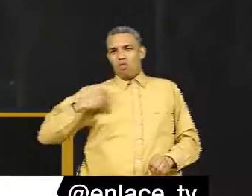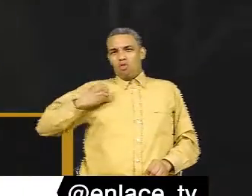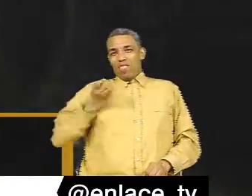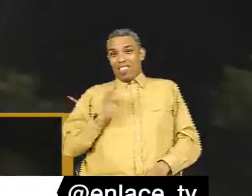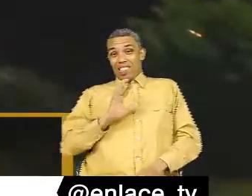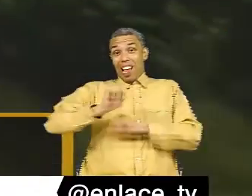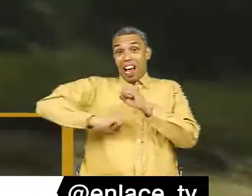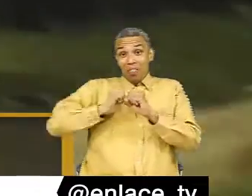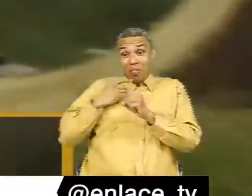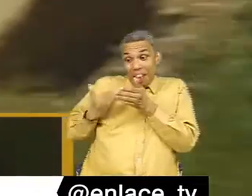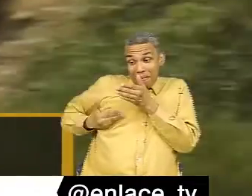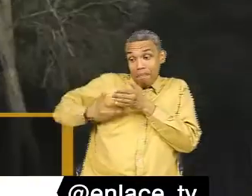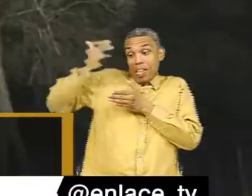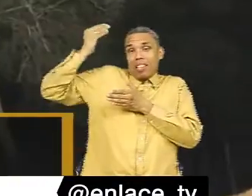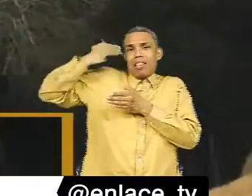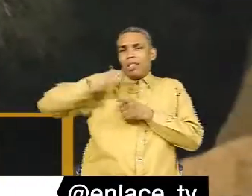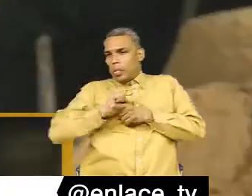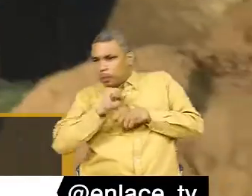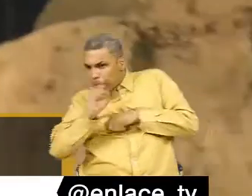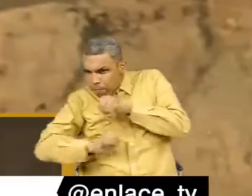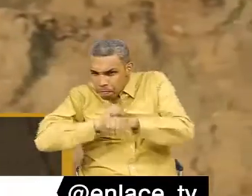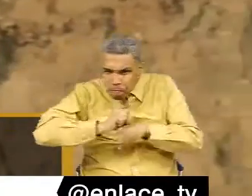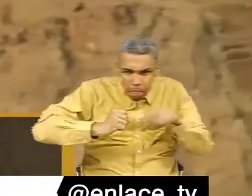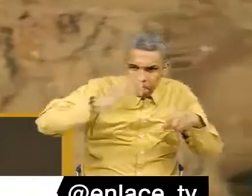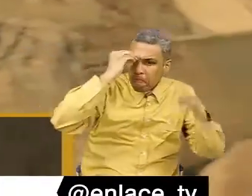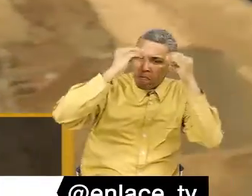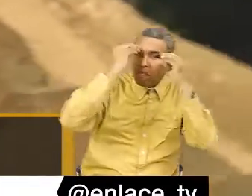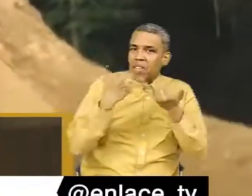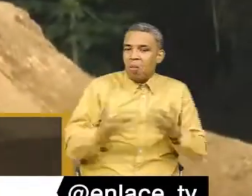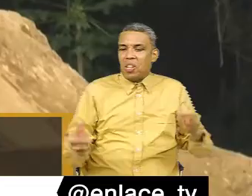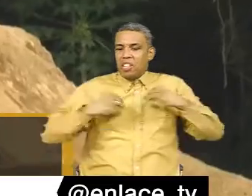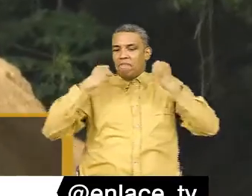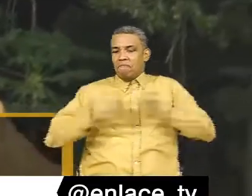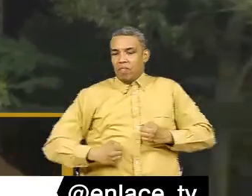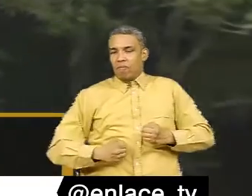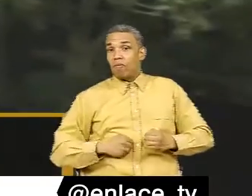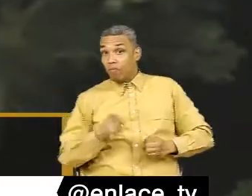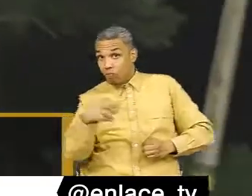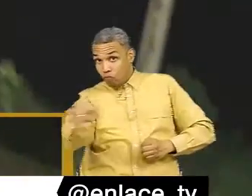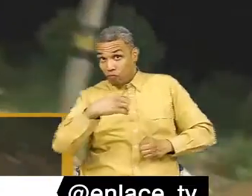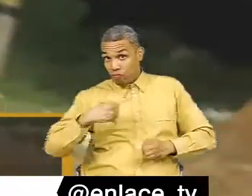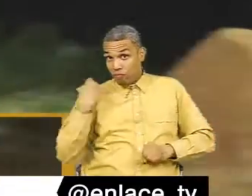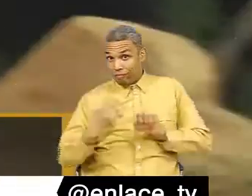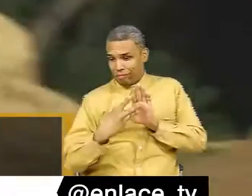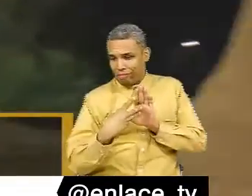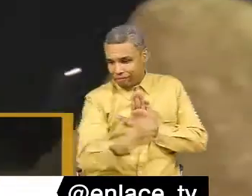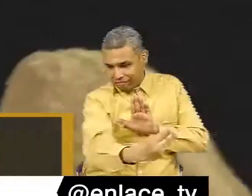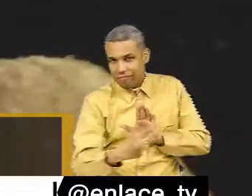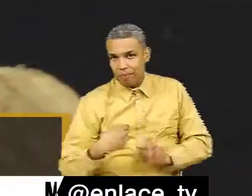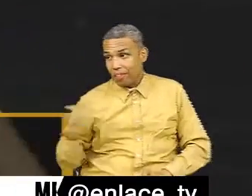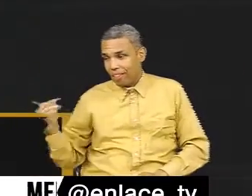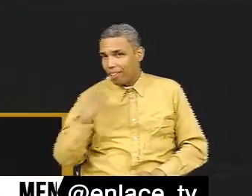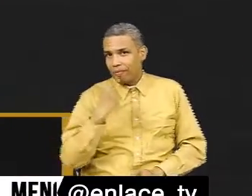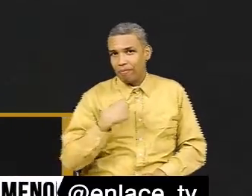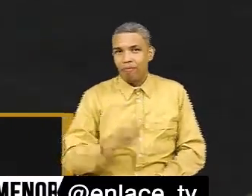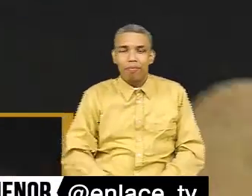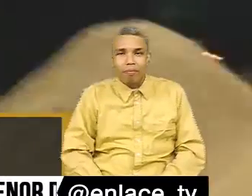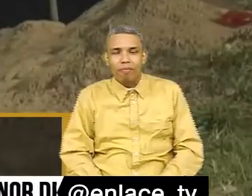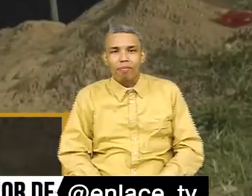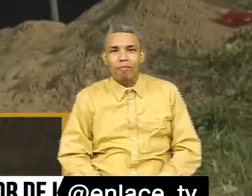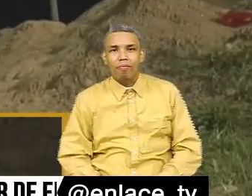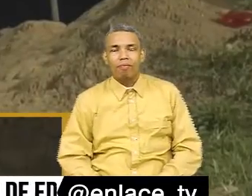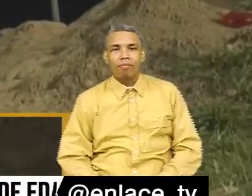talento deportivo que lo caracteriza, inspira no solo a niños, sino a jóvenes a que sigan el mismo camino que hoy lo ha llevado a estar entre los mejores del